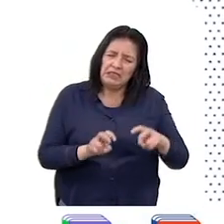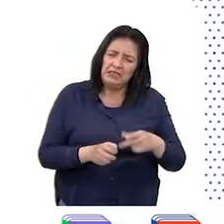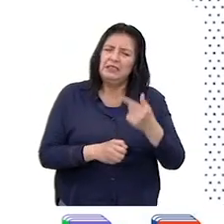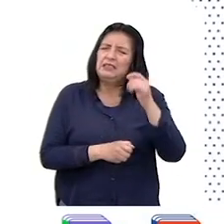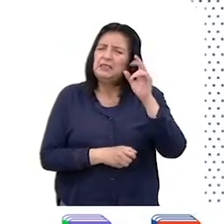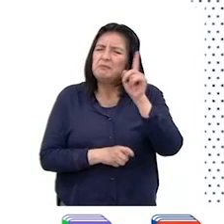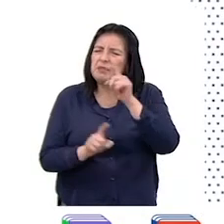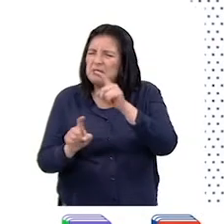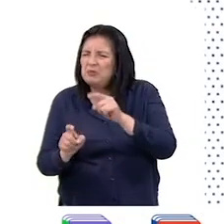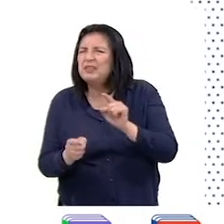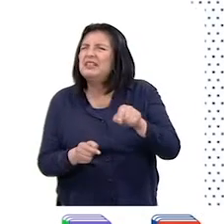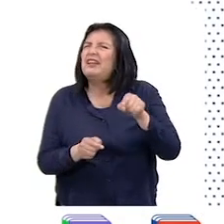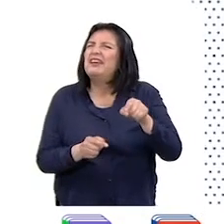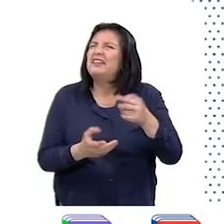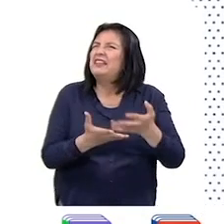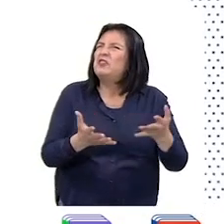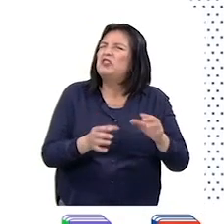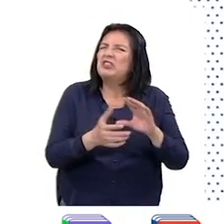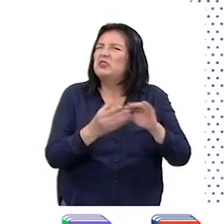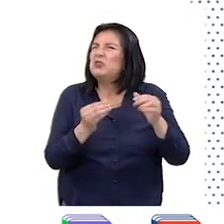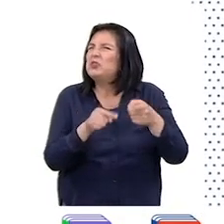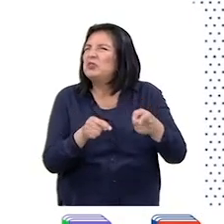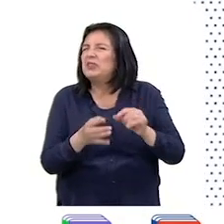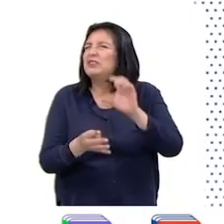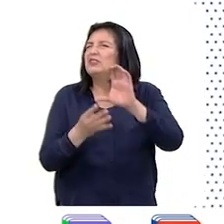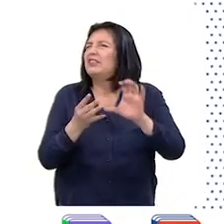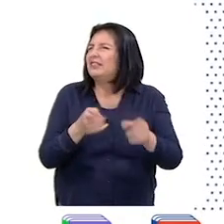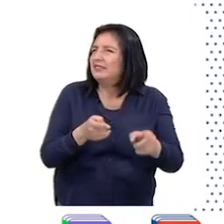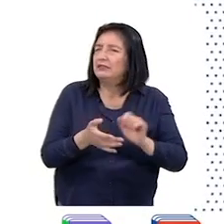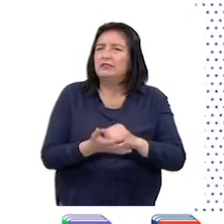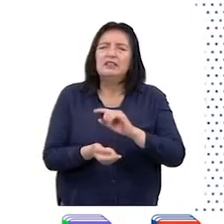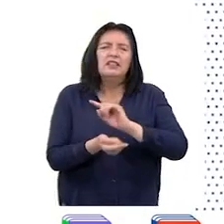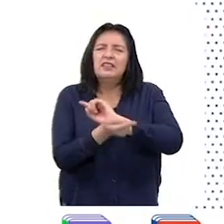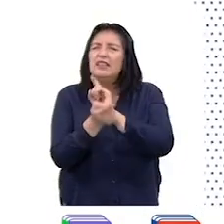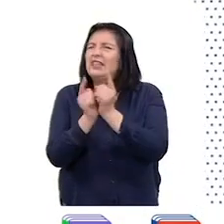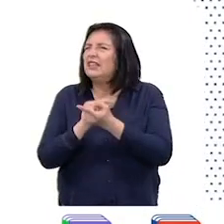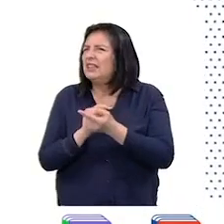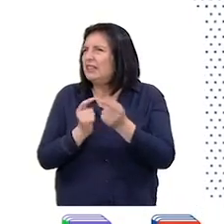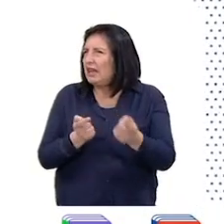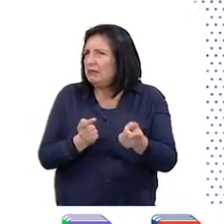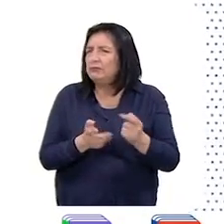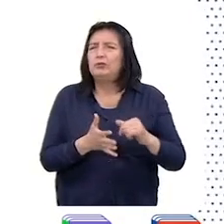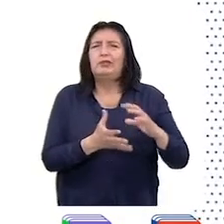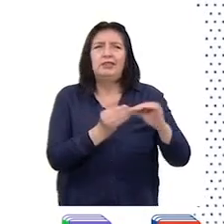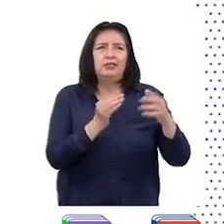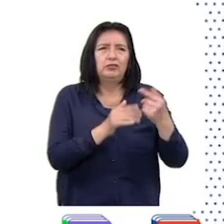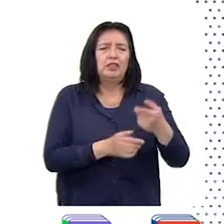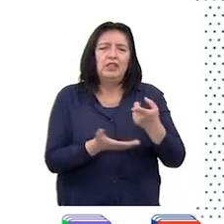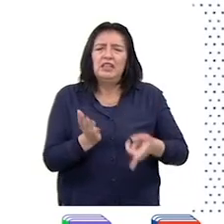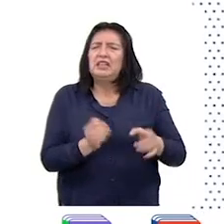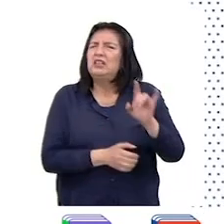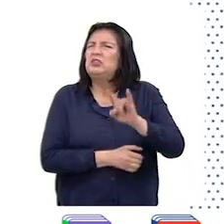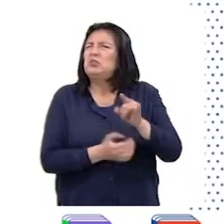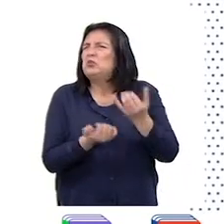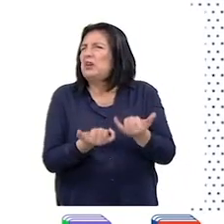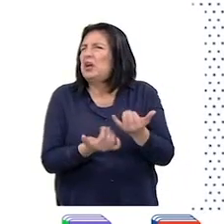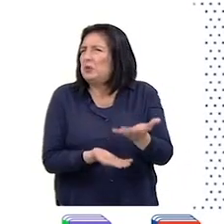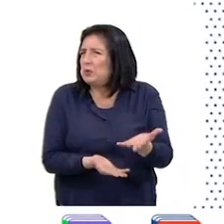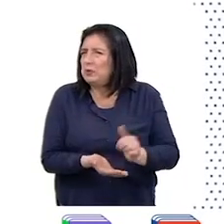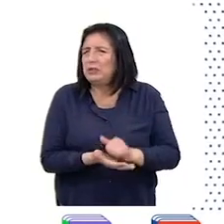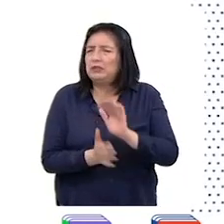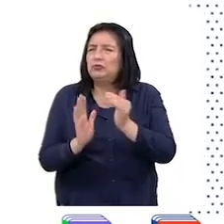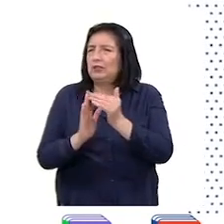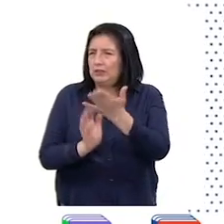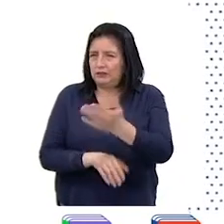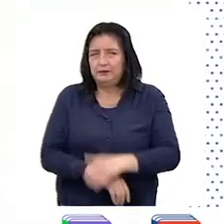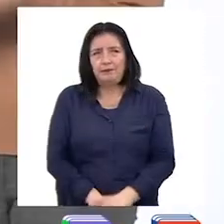investiguen sobre la historia de ese objeto y sus características, los cambios que han tenido en la historia y la utilidad que tienen actualmente en su